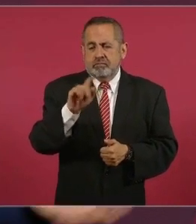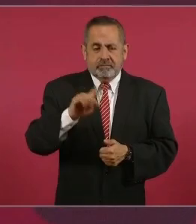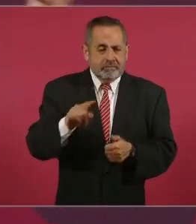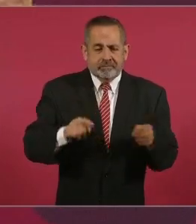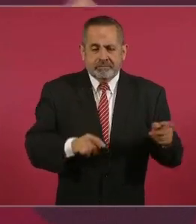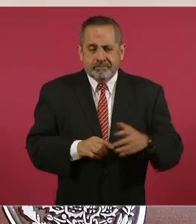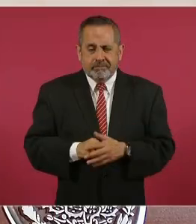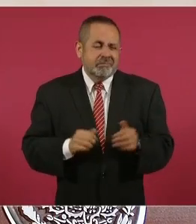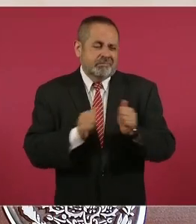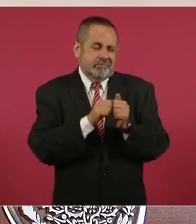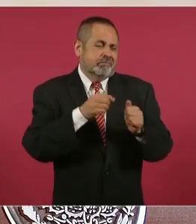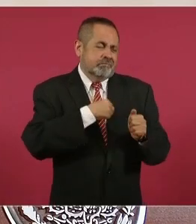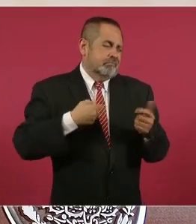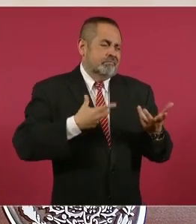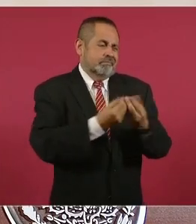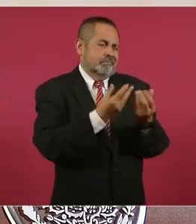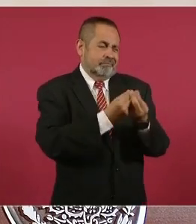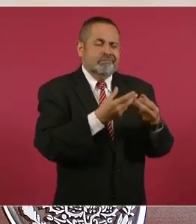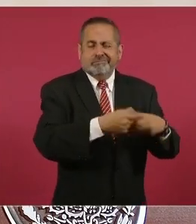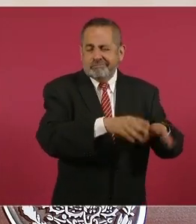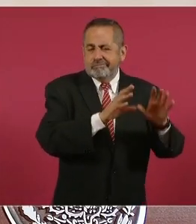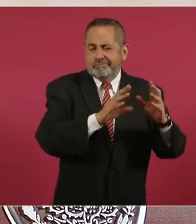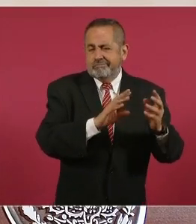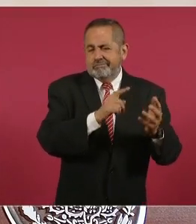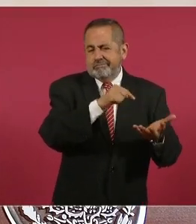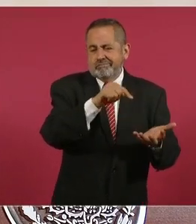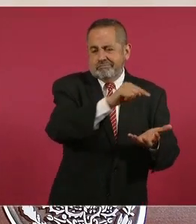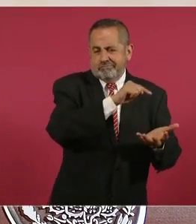y asociados.